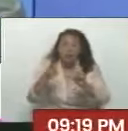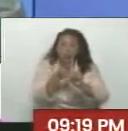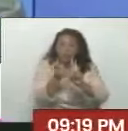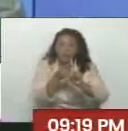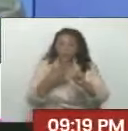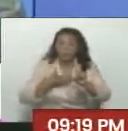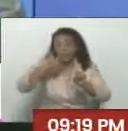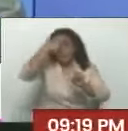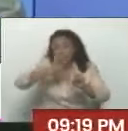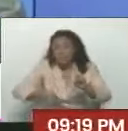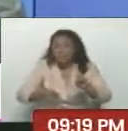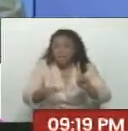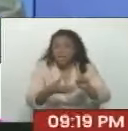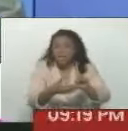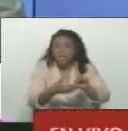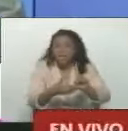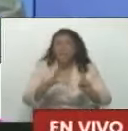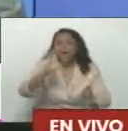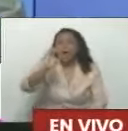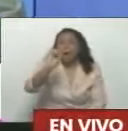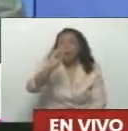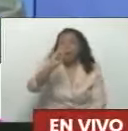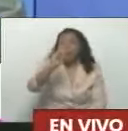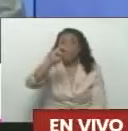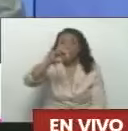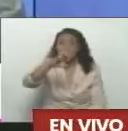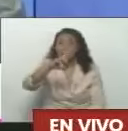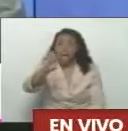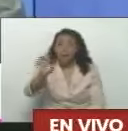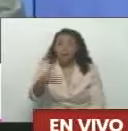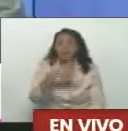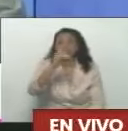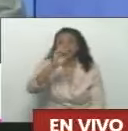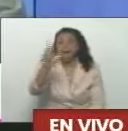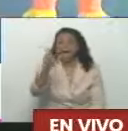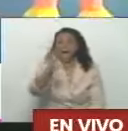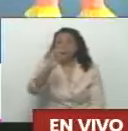es la presencia de Ocumare de la Costa. ¡Adelante, Ocumare!